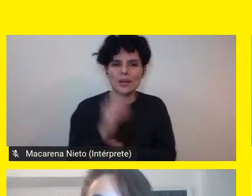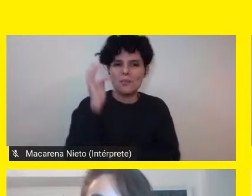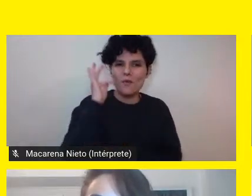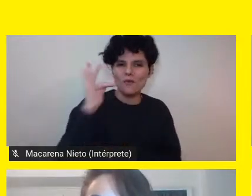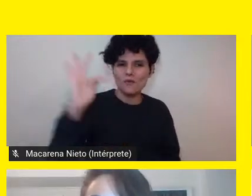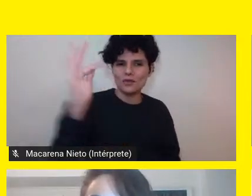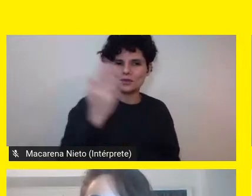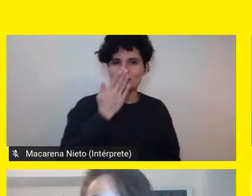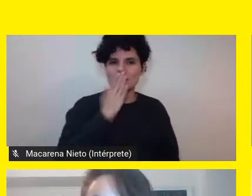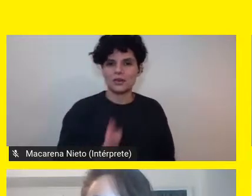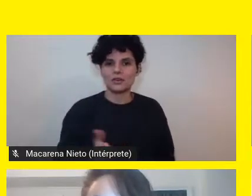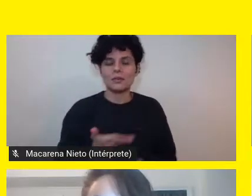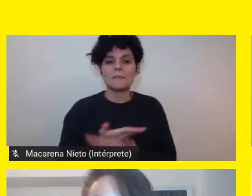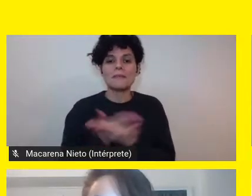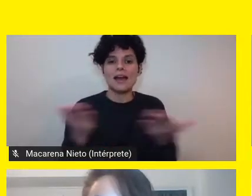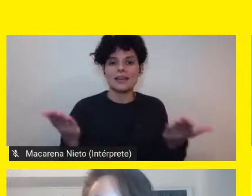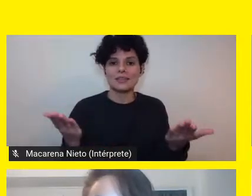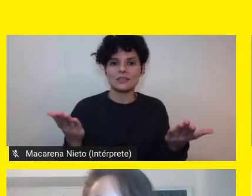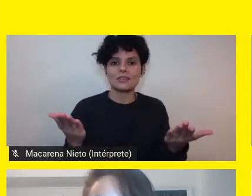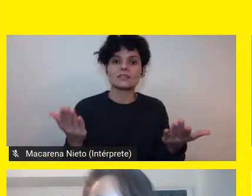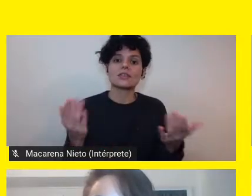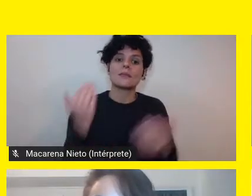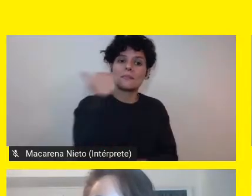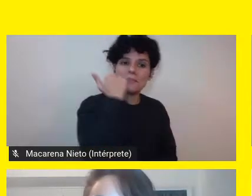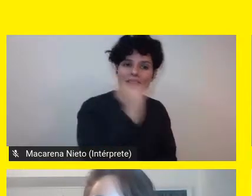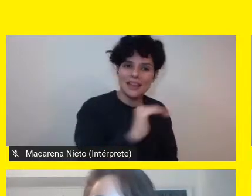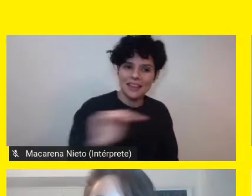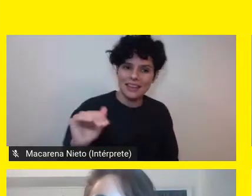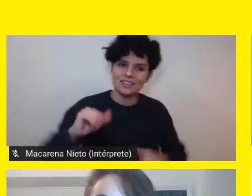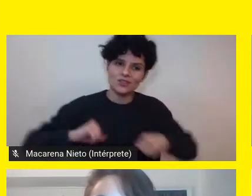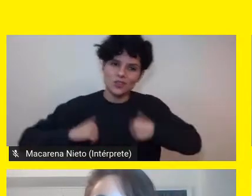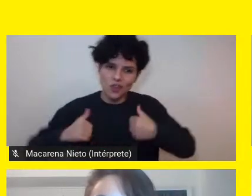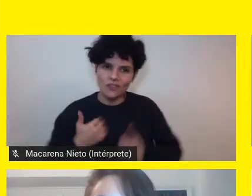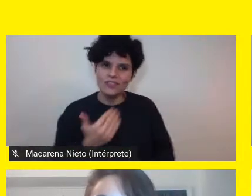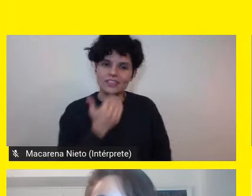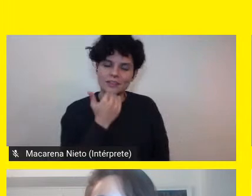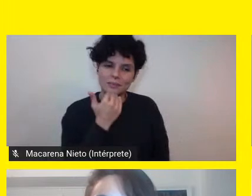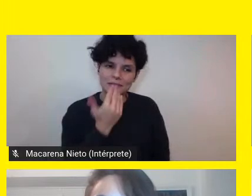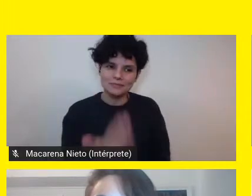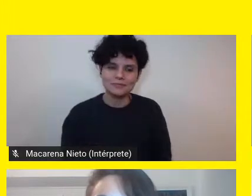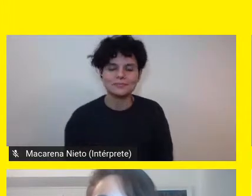todes, para nuestros niños y niñas y adolescentes.